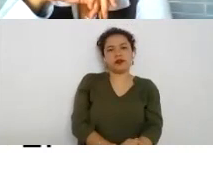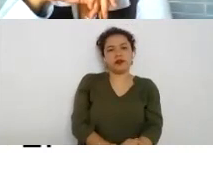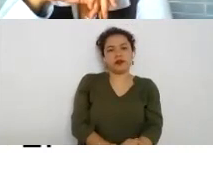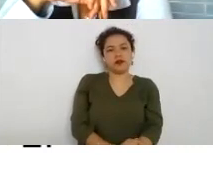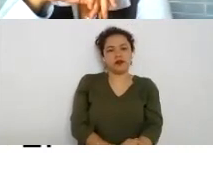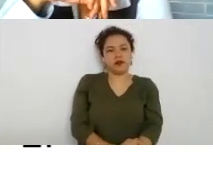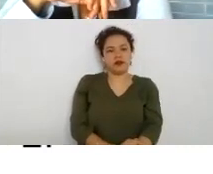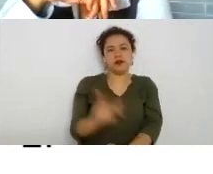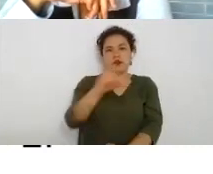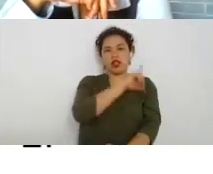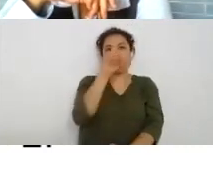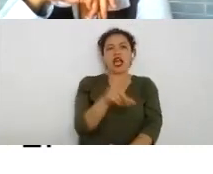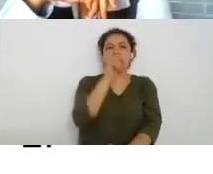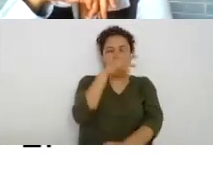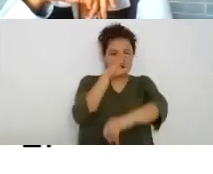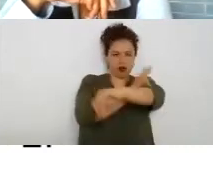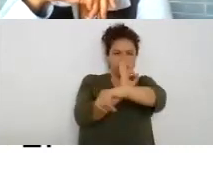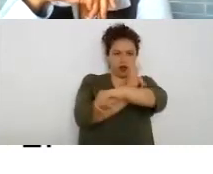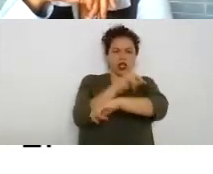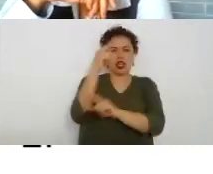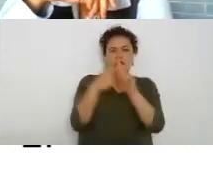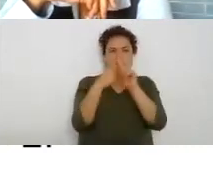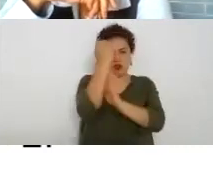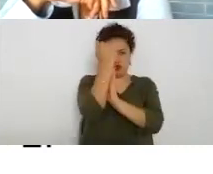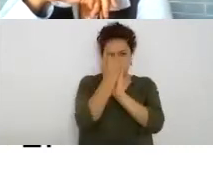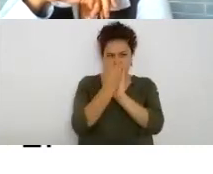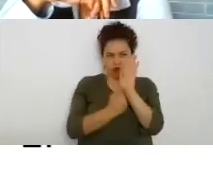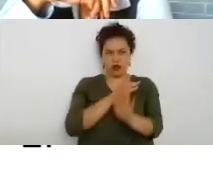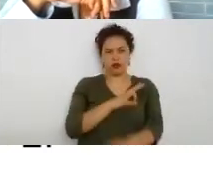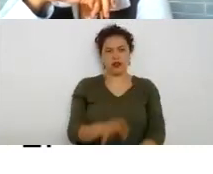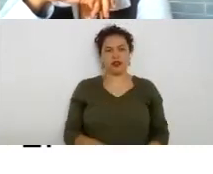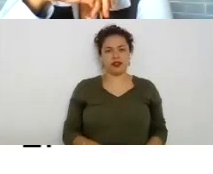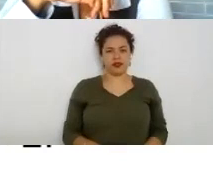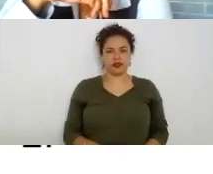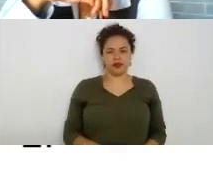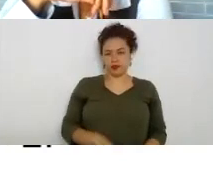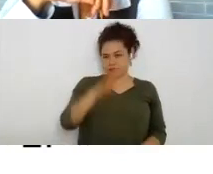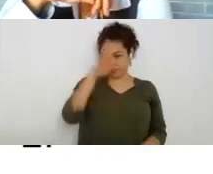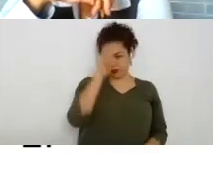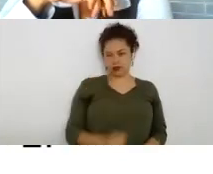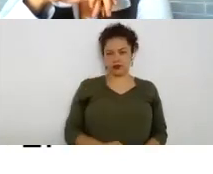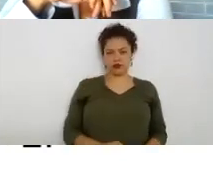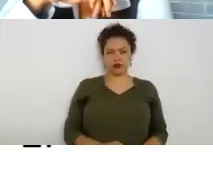a minorar o disminuir la temperatura en el área afectada. ¿De acuerdo? Okay.